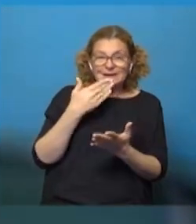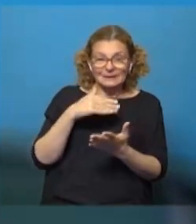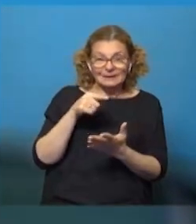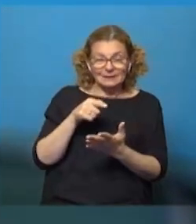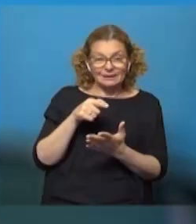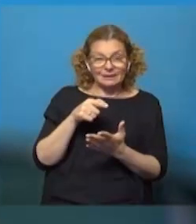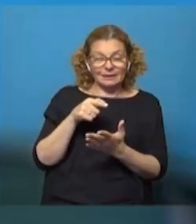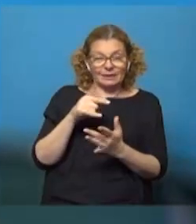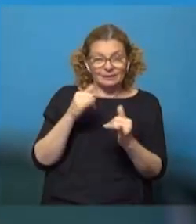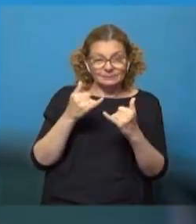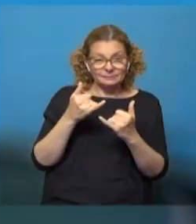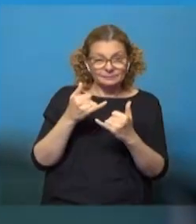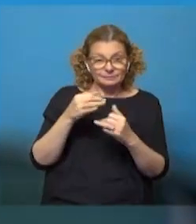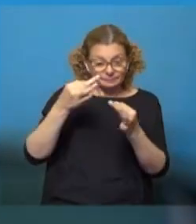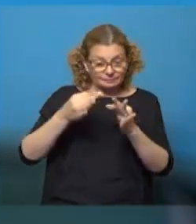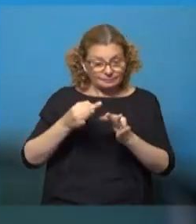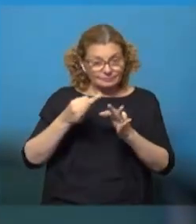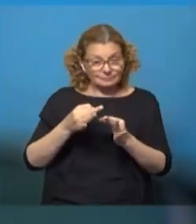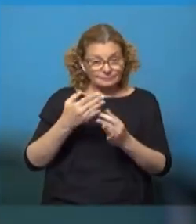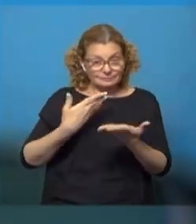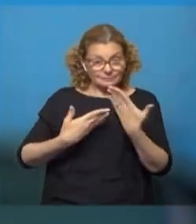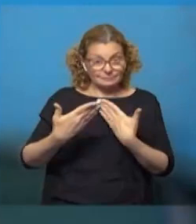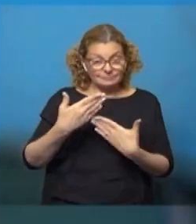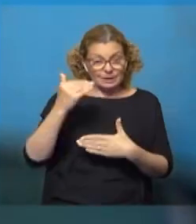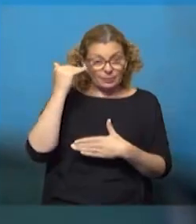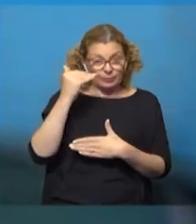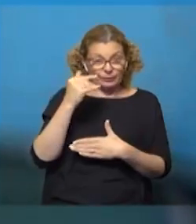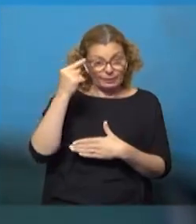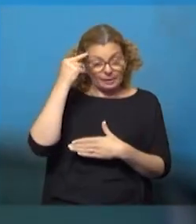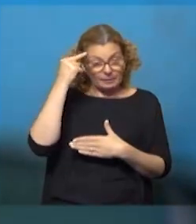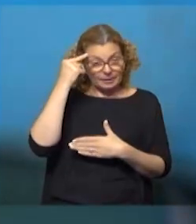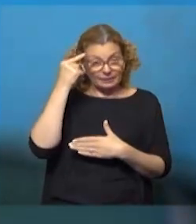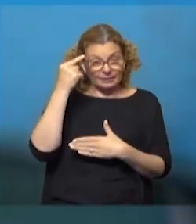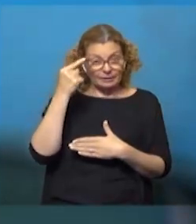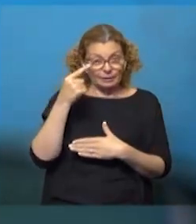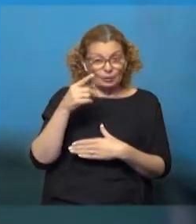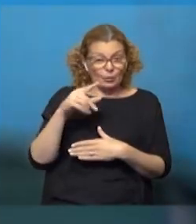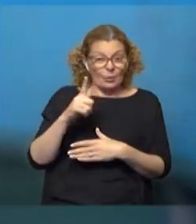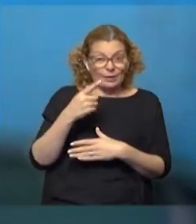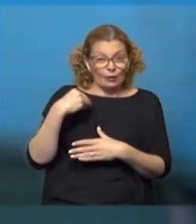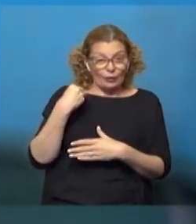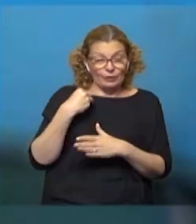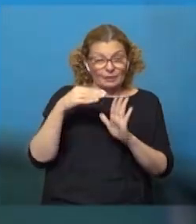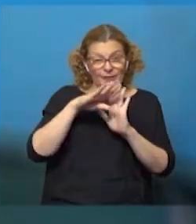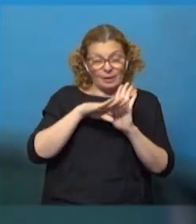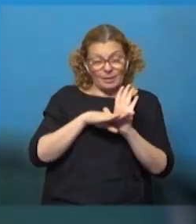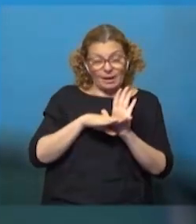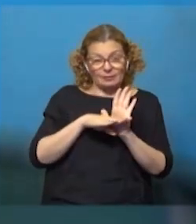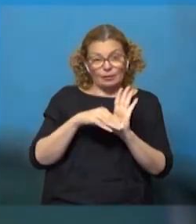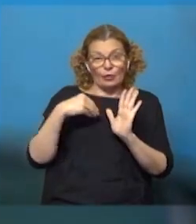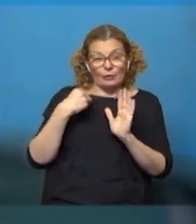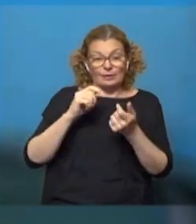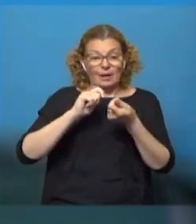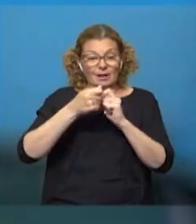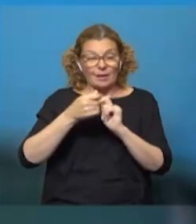que el juego va en serio Ahora si el docente cree que no le tiene confianza al plan no le tiene confianza a